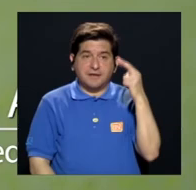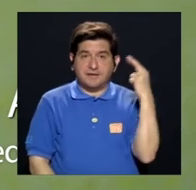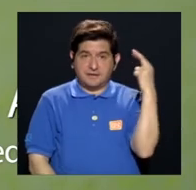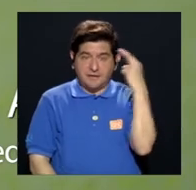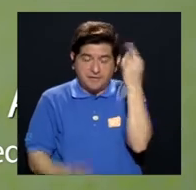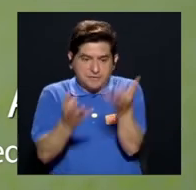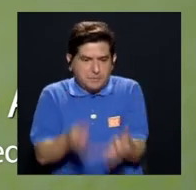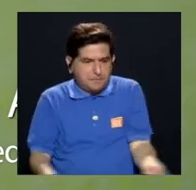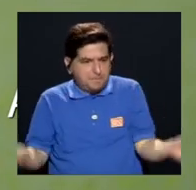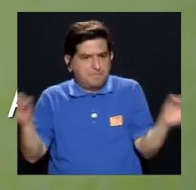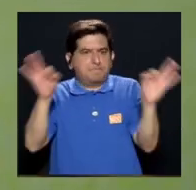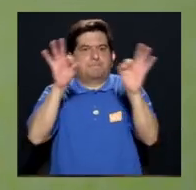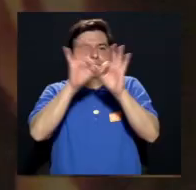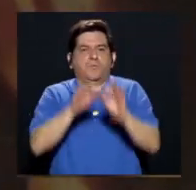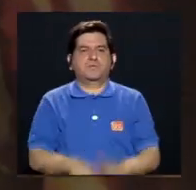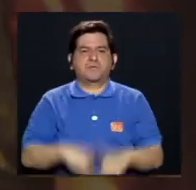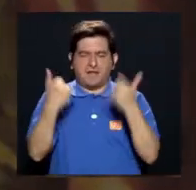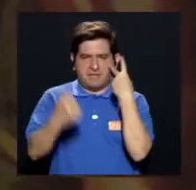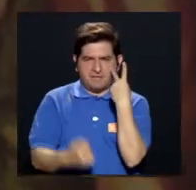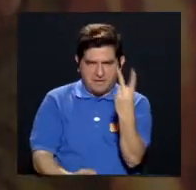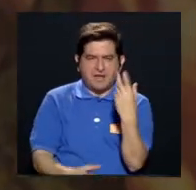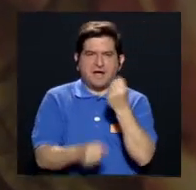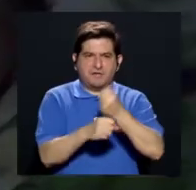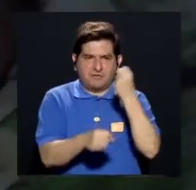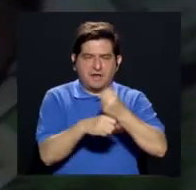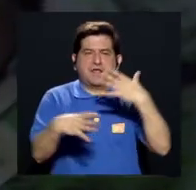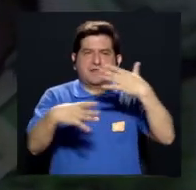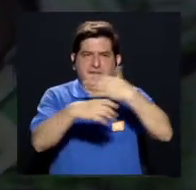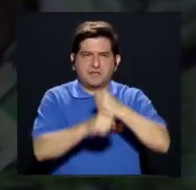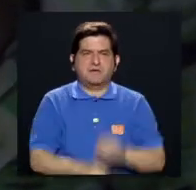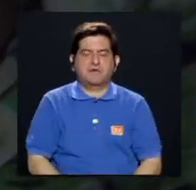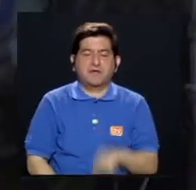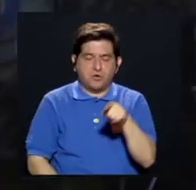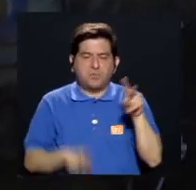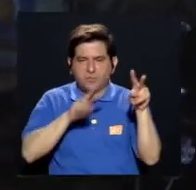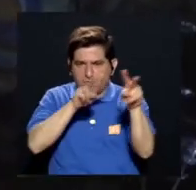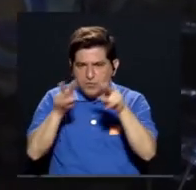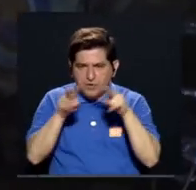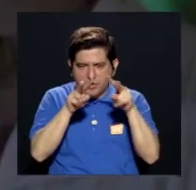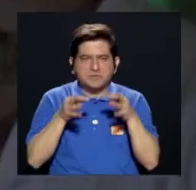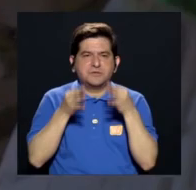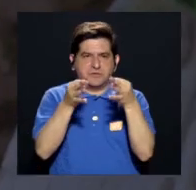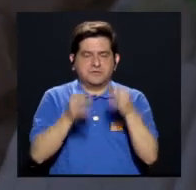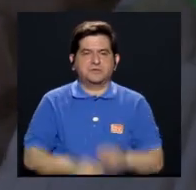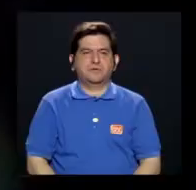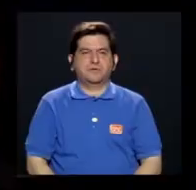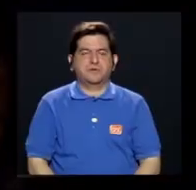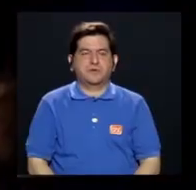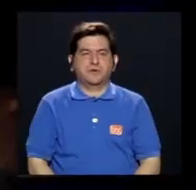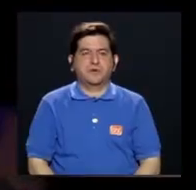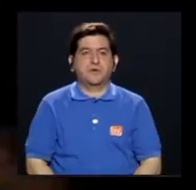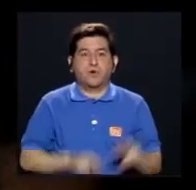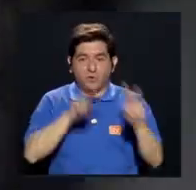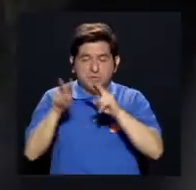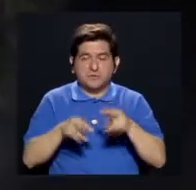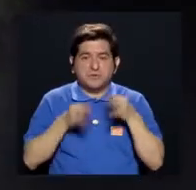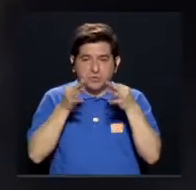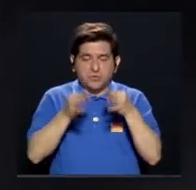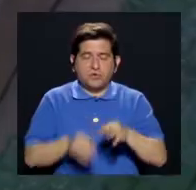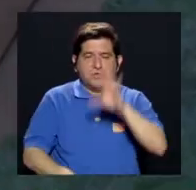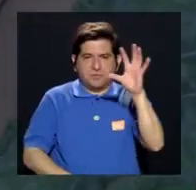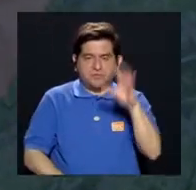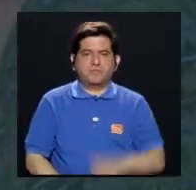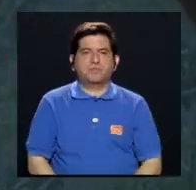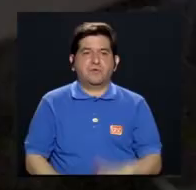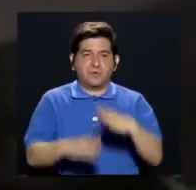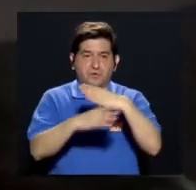es importante, se ha visto el trabajo realizado por el OCTUR. OCTUR Caribe fue creado por la